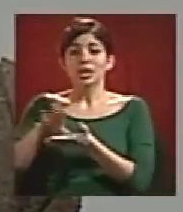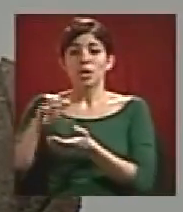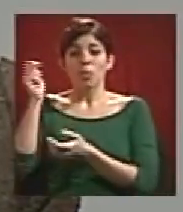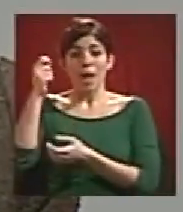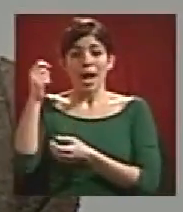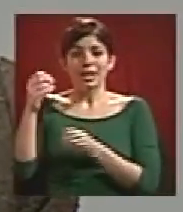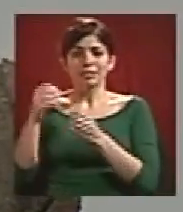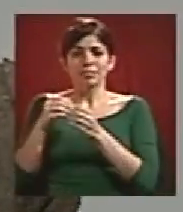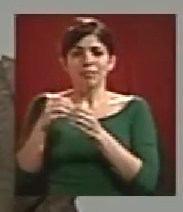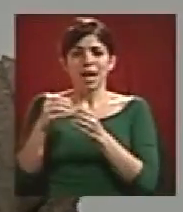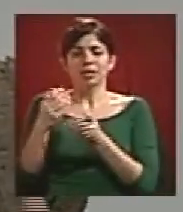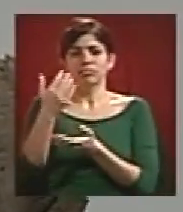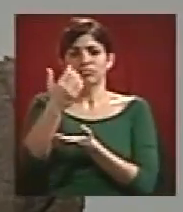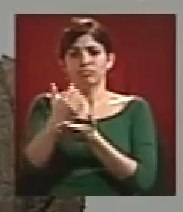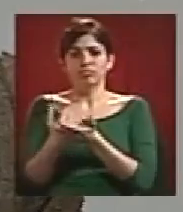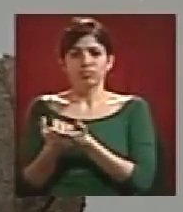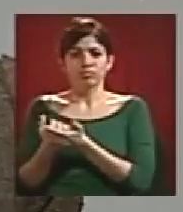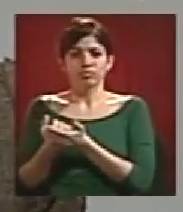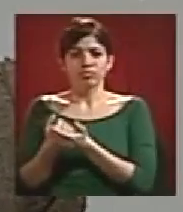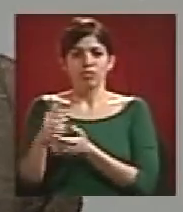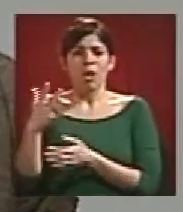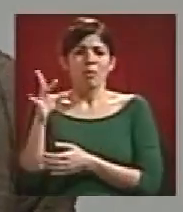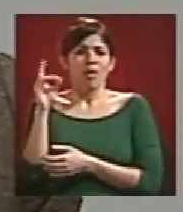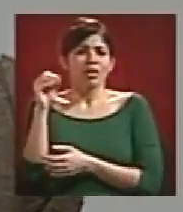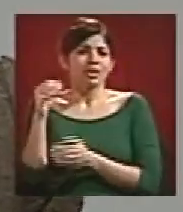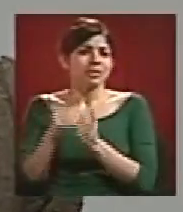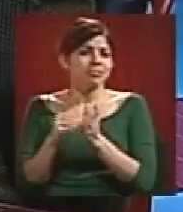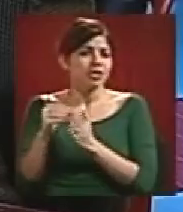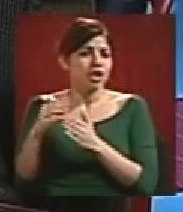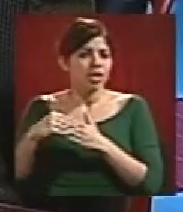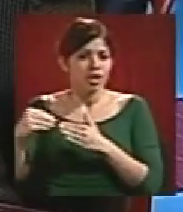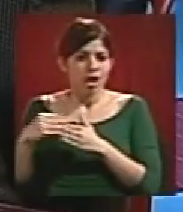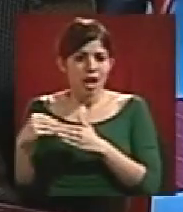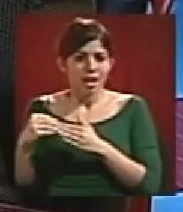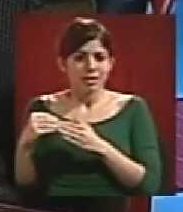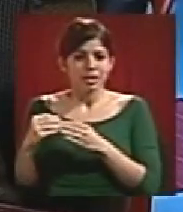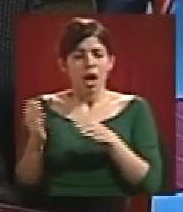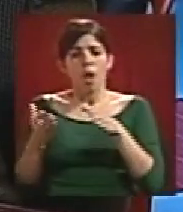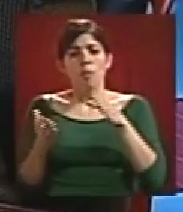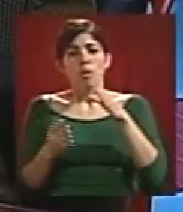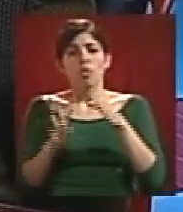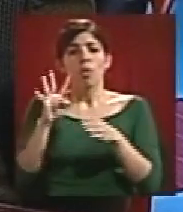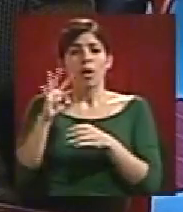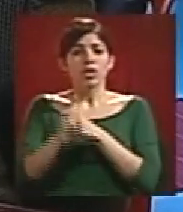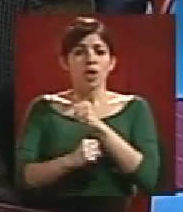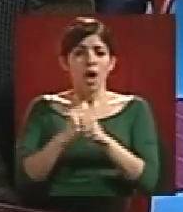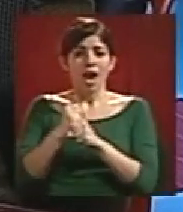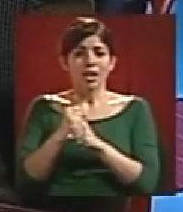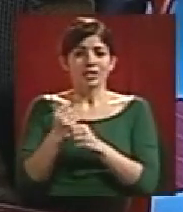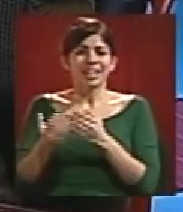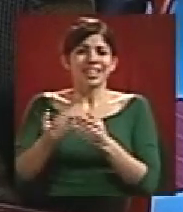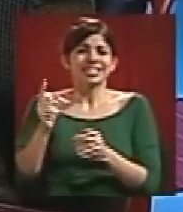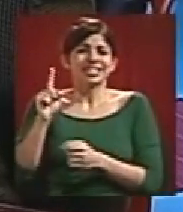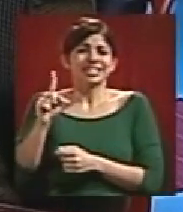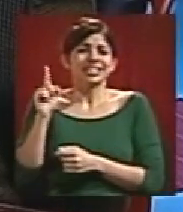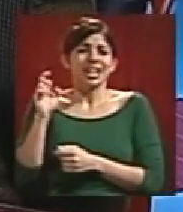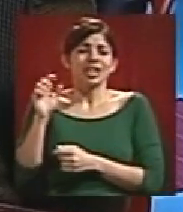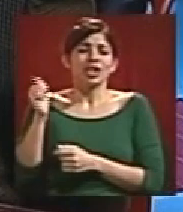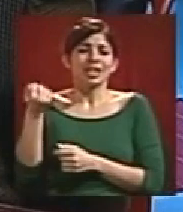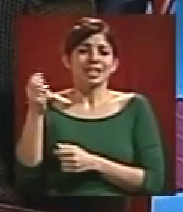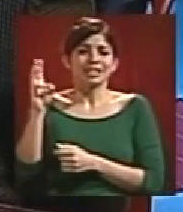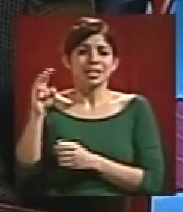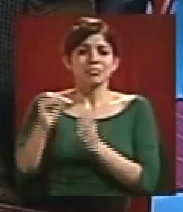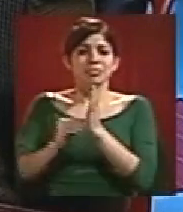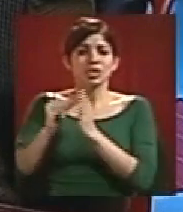Guanacaste, recibió como $80 millones. El acumulado en 4 años en Santa Cruz son casi $116 millones